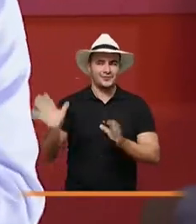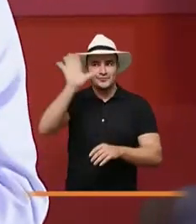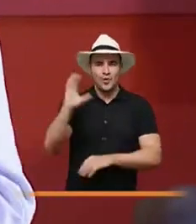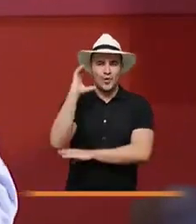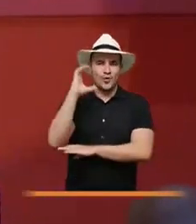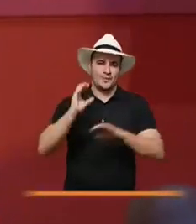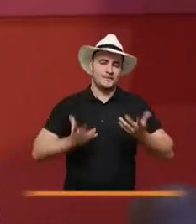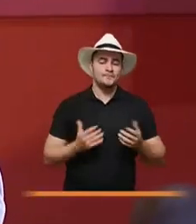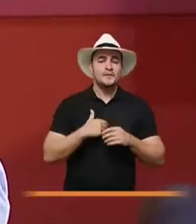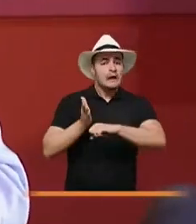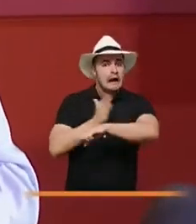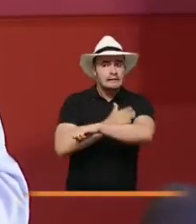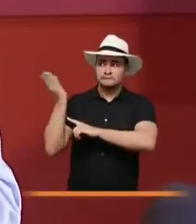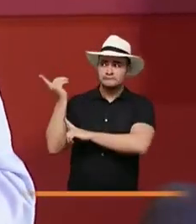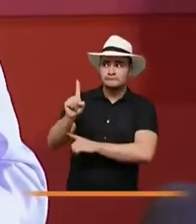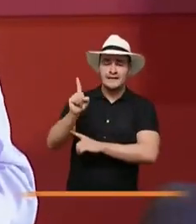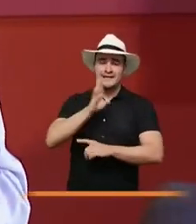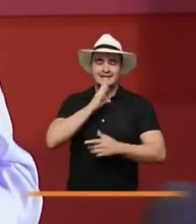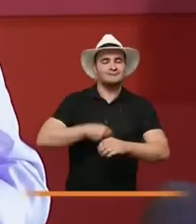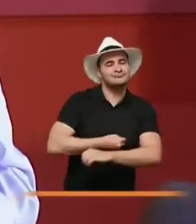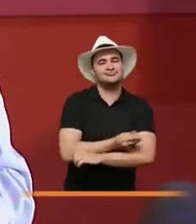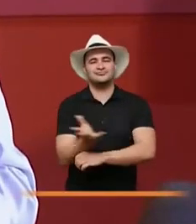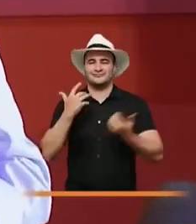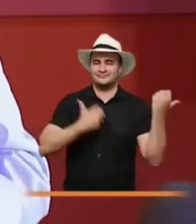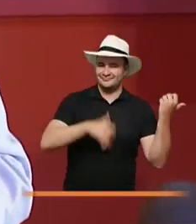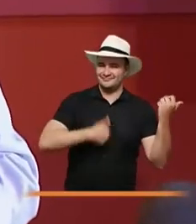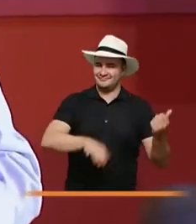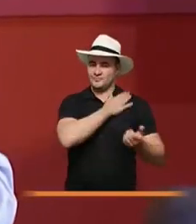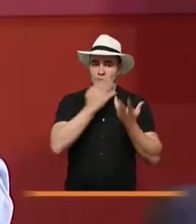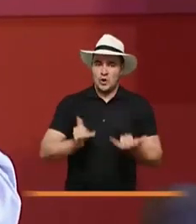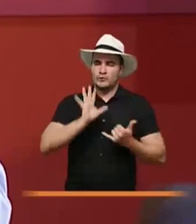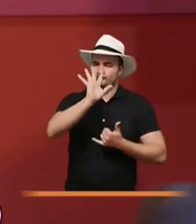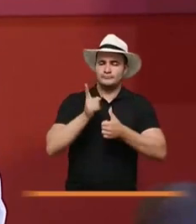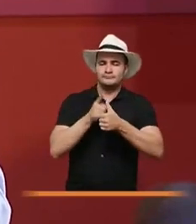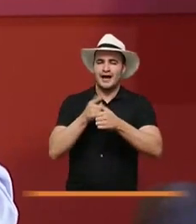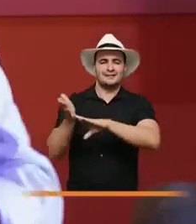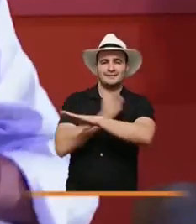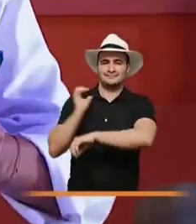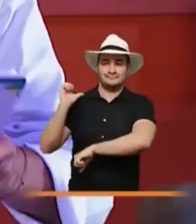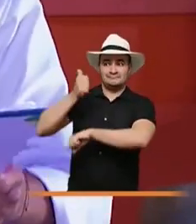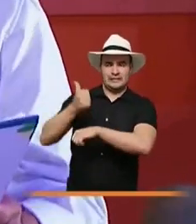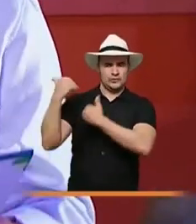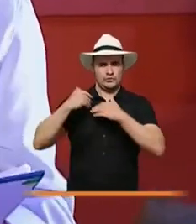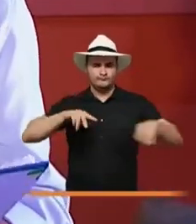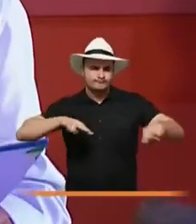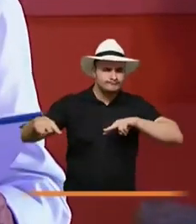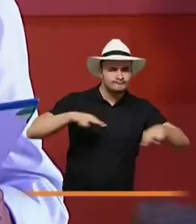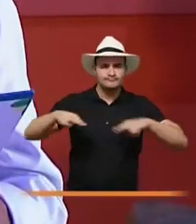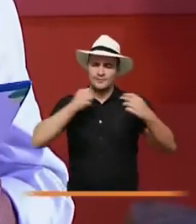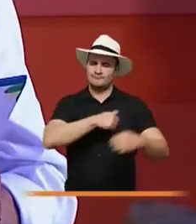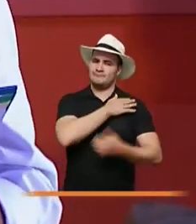presentar a los probadores permítanme llamar al director del festival nacional de la trova ciudad de medellín se trata justamente